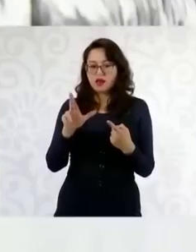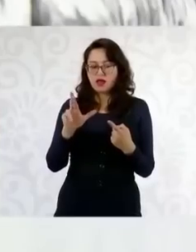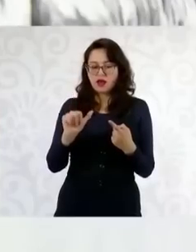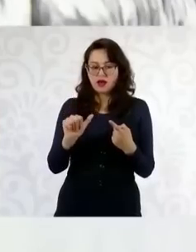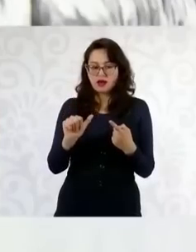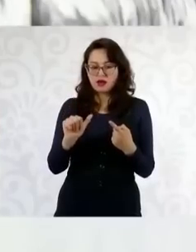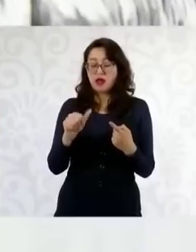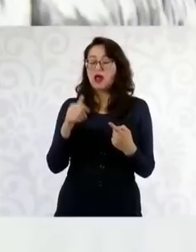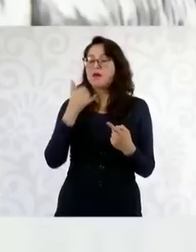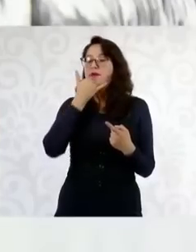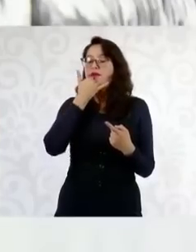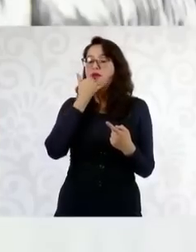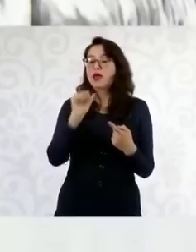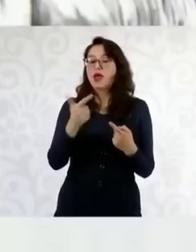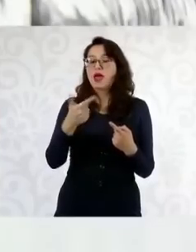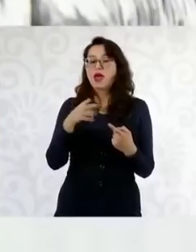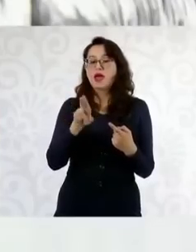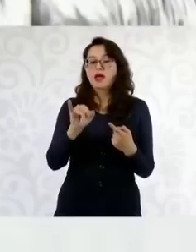dejó